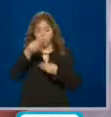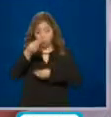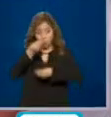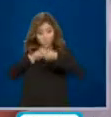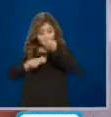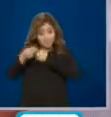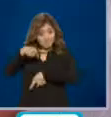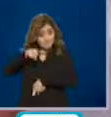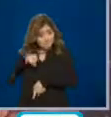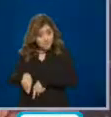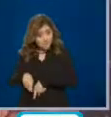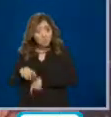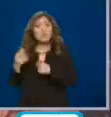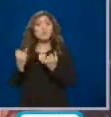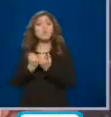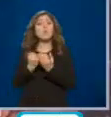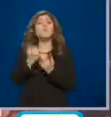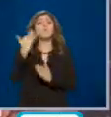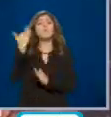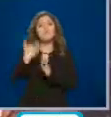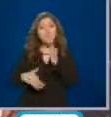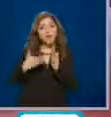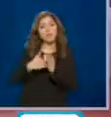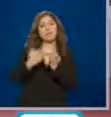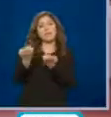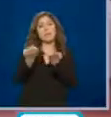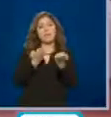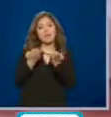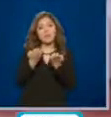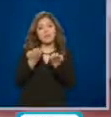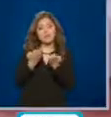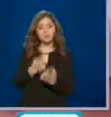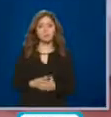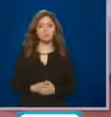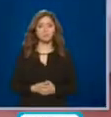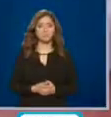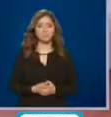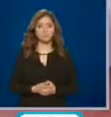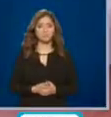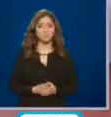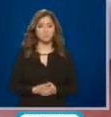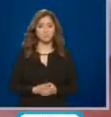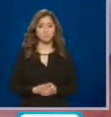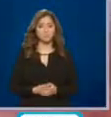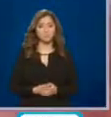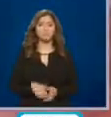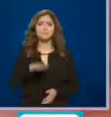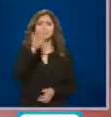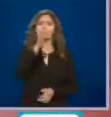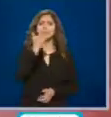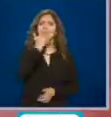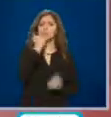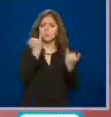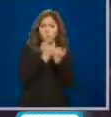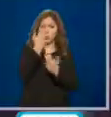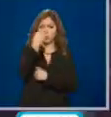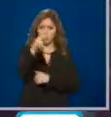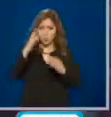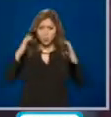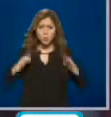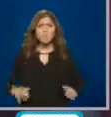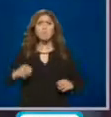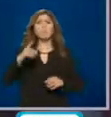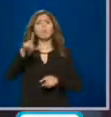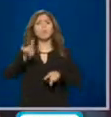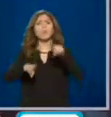igual, pues empiezas a ganar paulatinamente peso. No peso. quemas esas calorías. También será el metabolismo que va cambiando, o sea, la edad, por